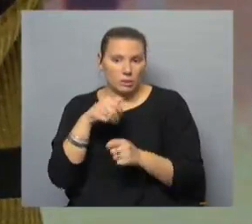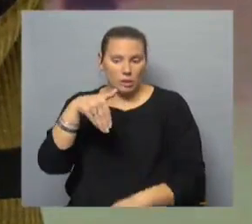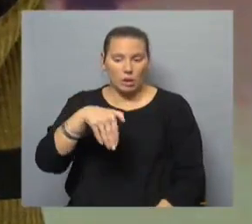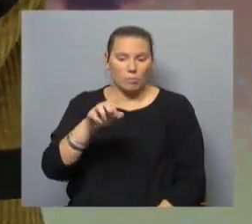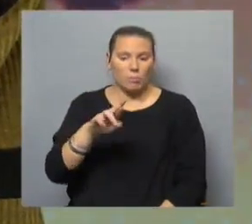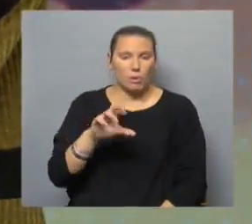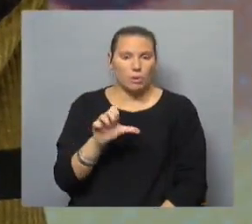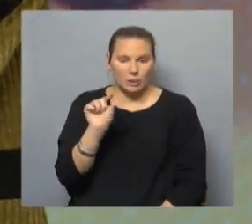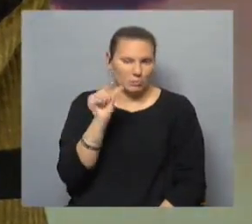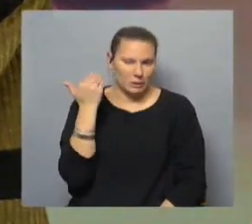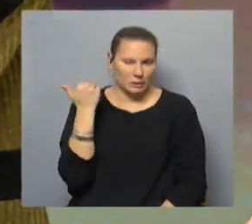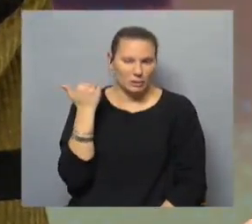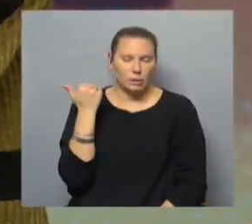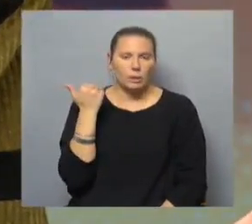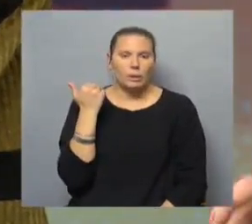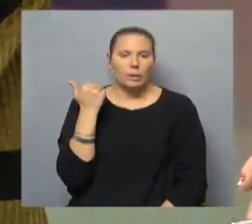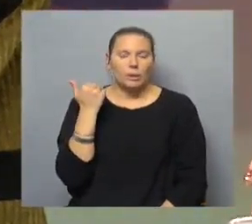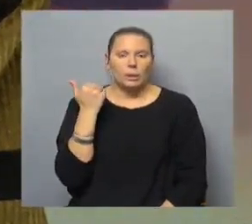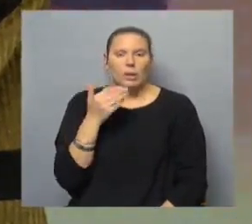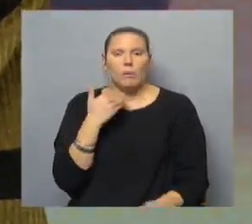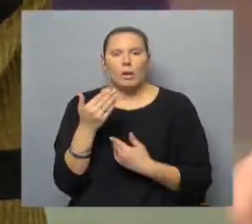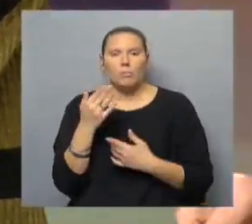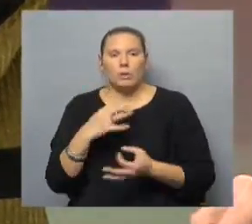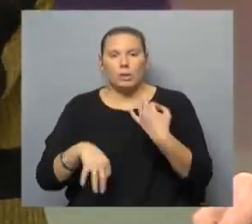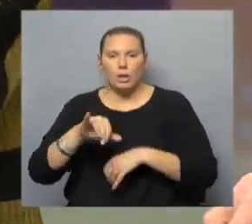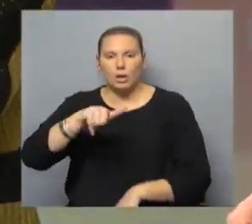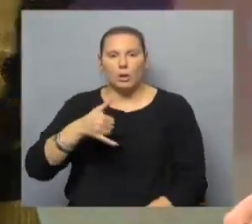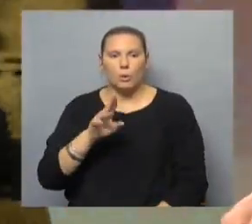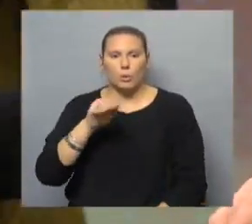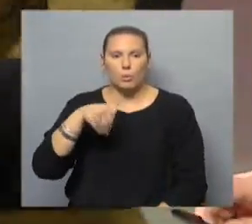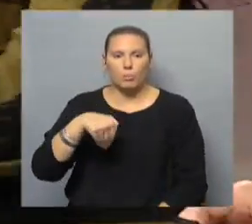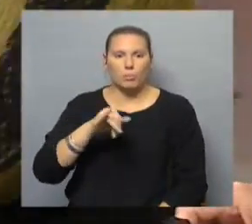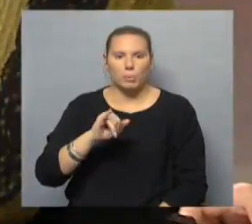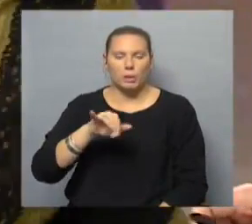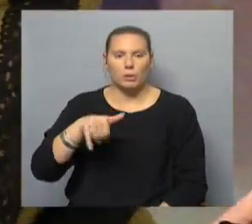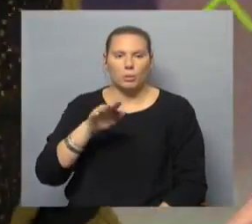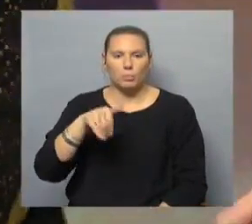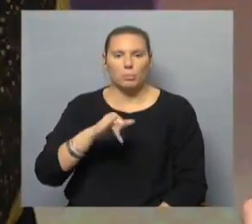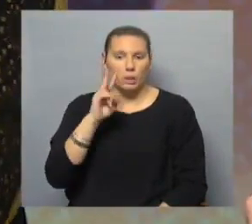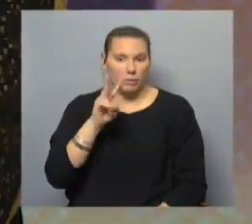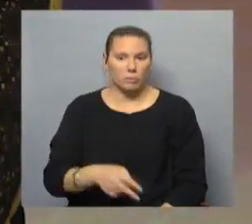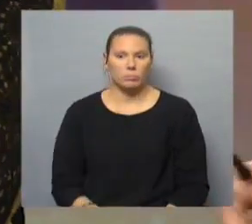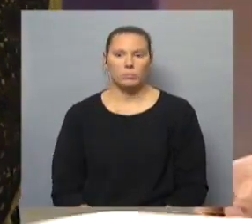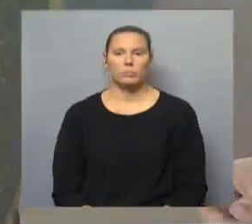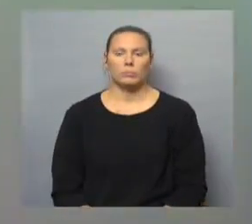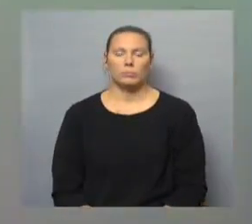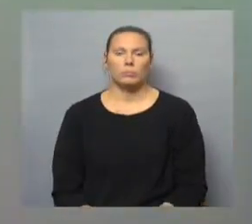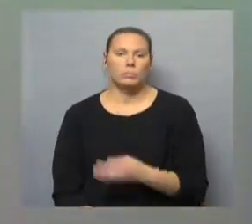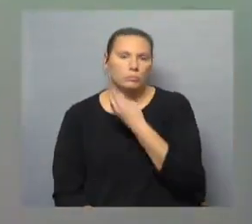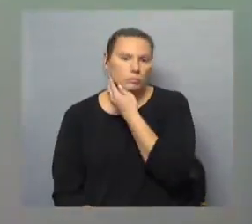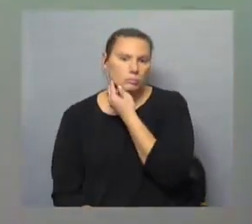More hace un rato con lo que hablamos, la obra infantil Jumpy Jumpy. ¿Les parece? Jumpy, perfecto, la vemos.